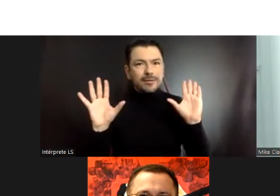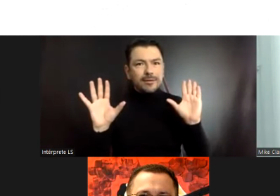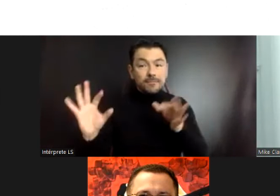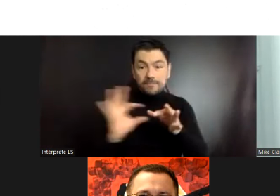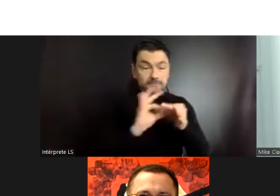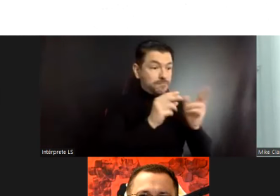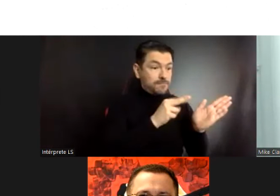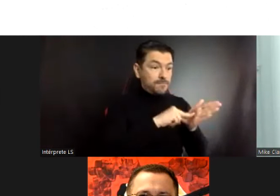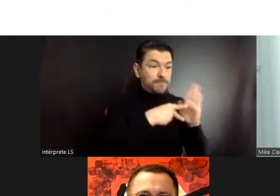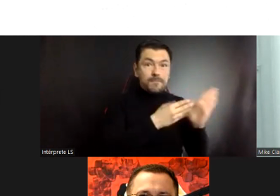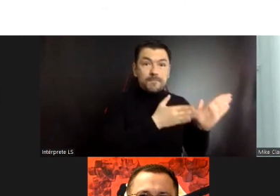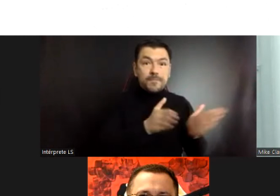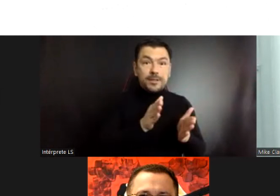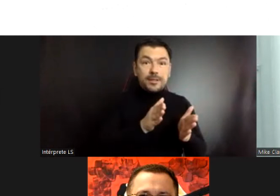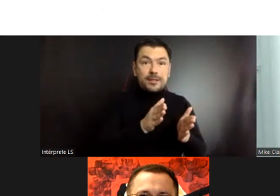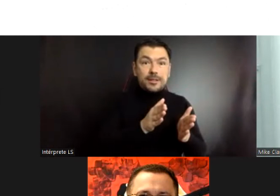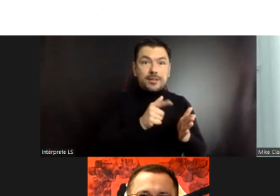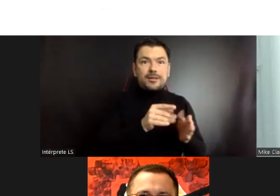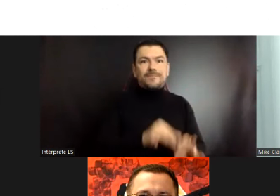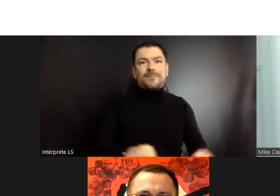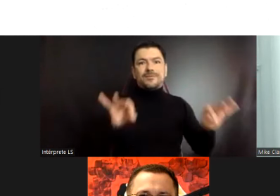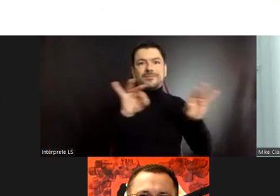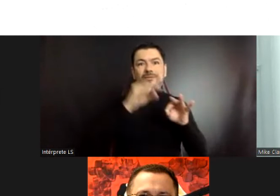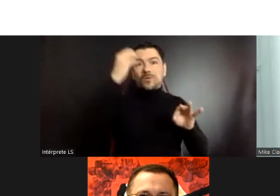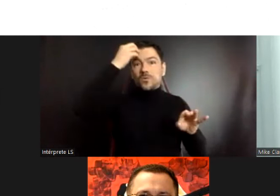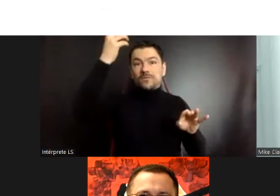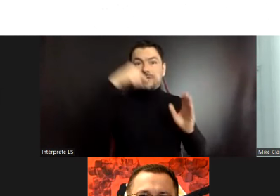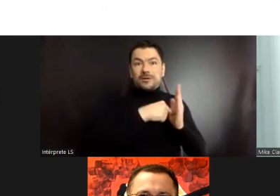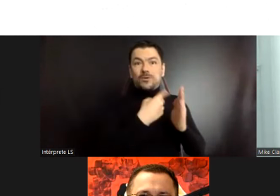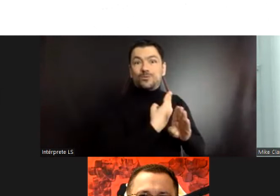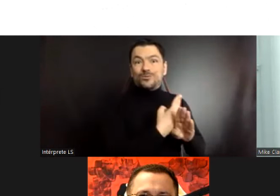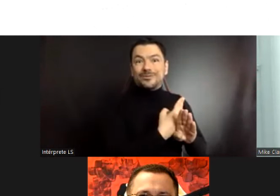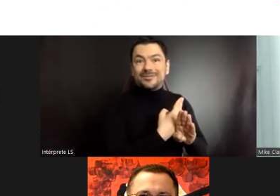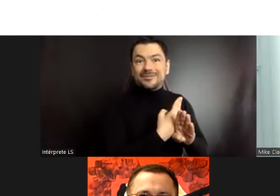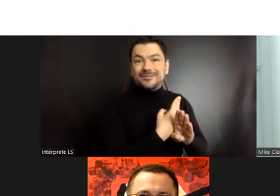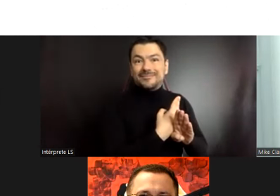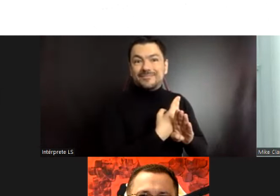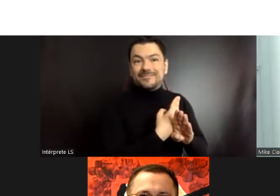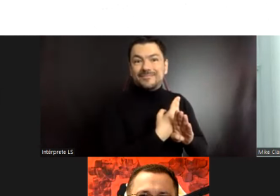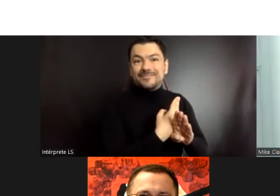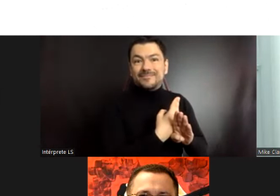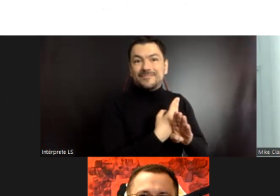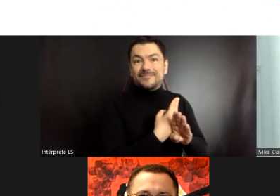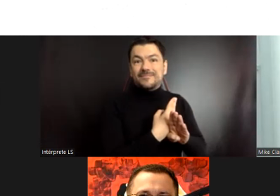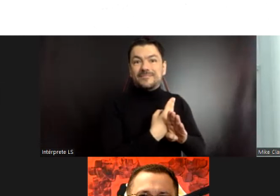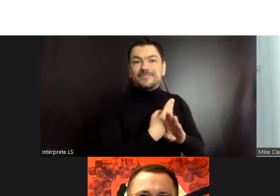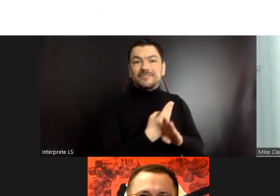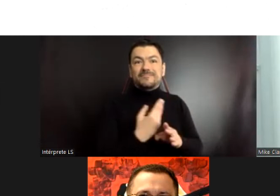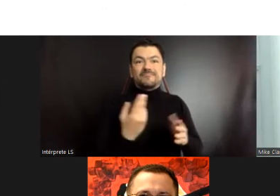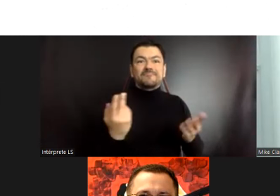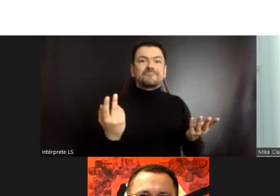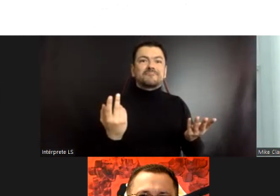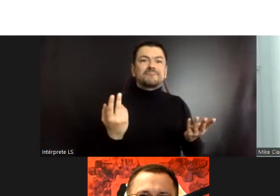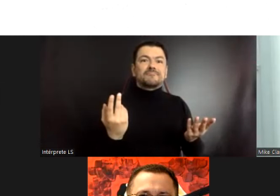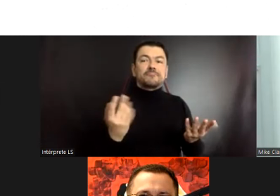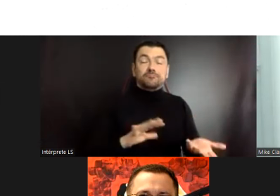central. Pero algo que hemos aprendido es que esta creación de perfiles de riesgo responden a una matriz que tiene que ver